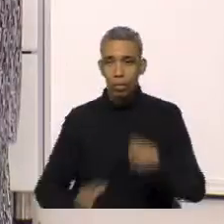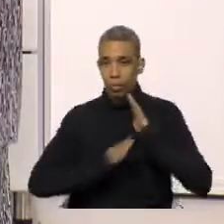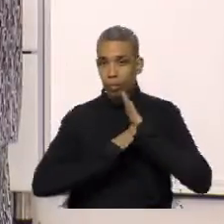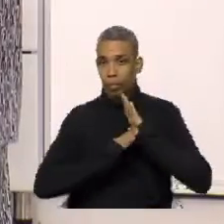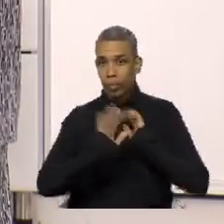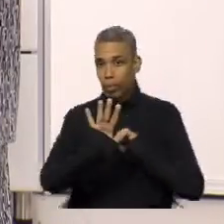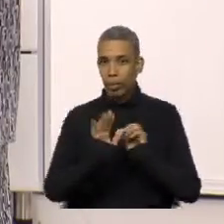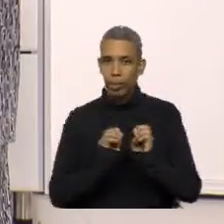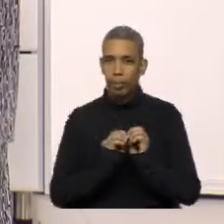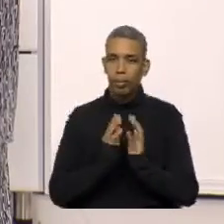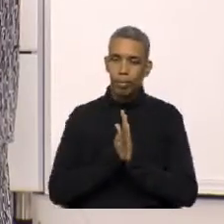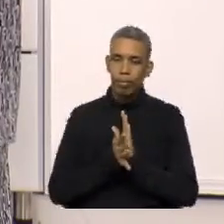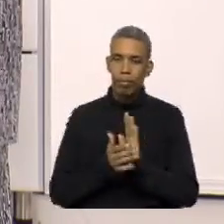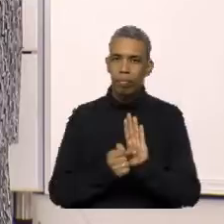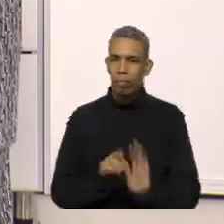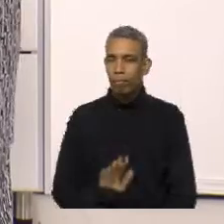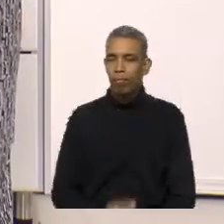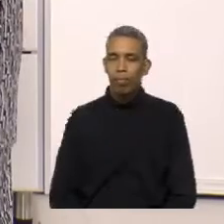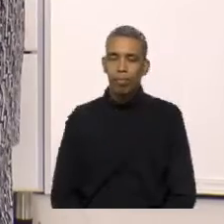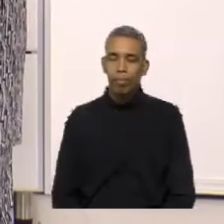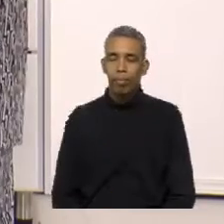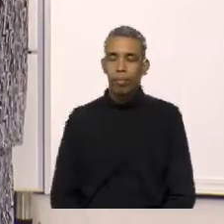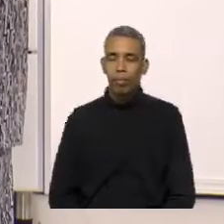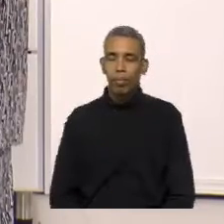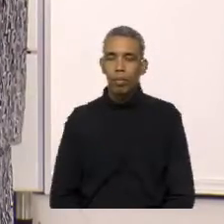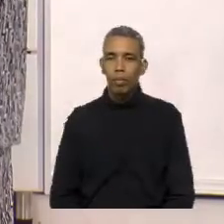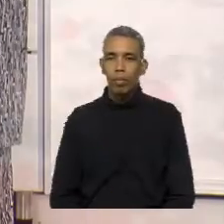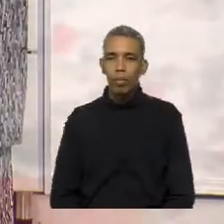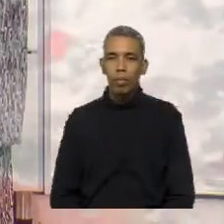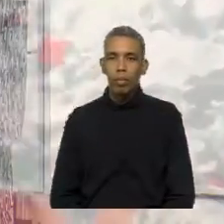y volvemos con nuestro ceviche camarón.